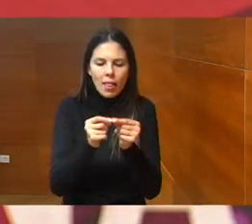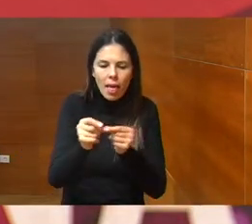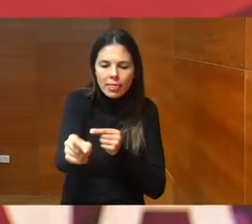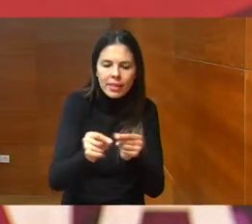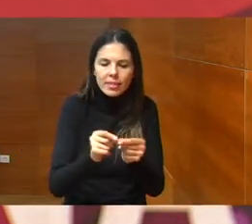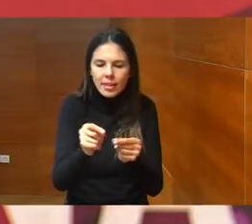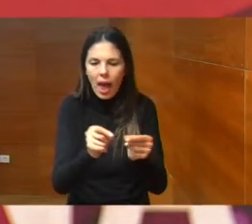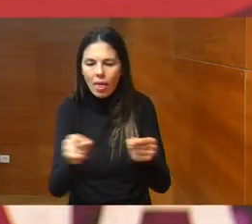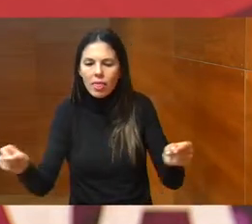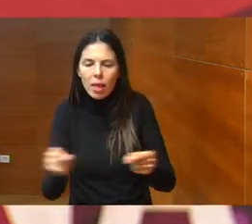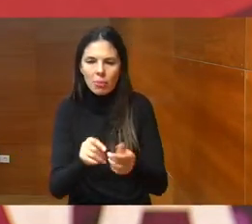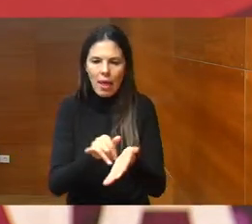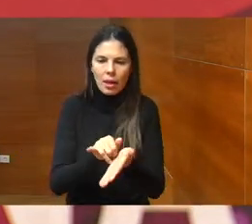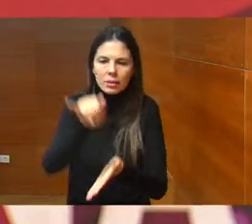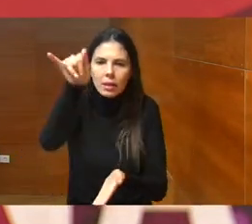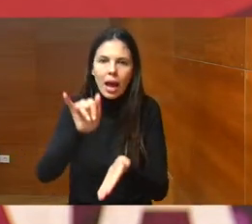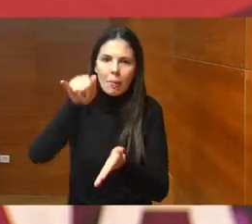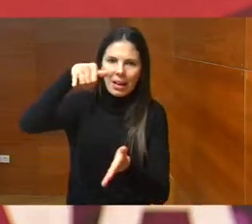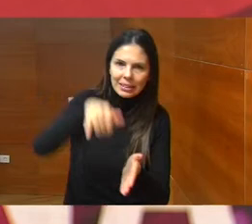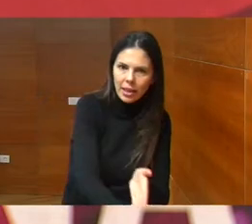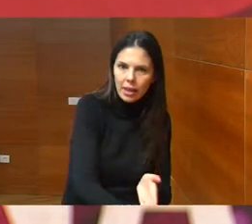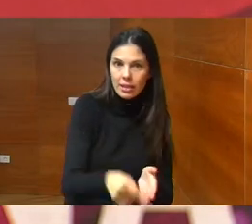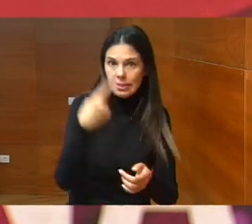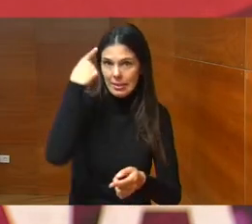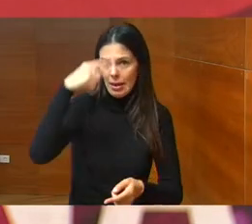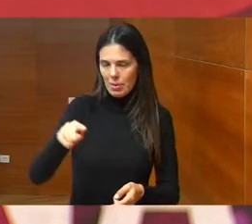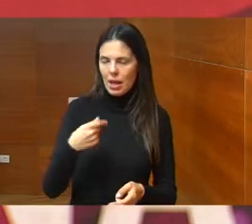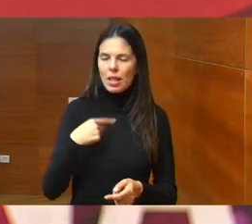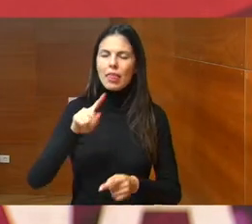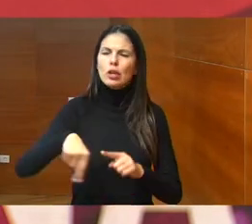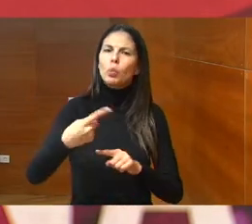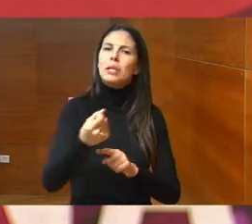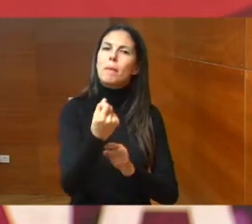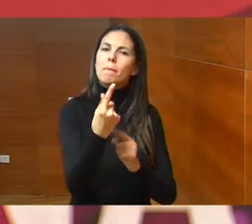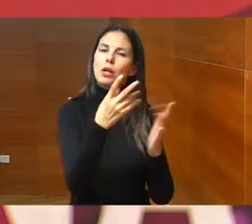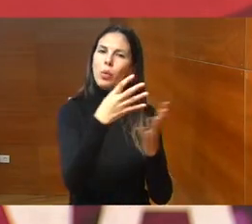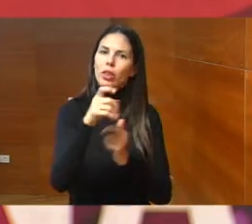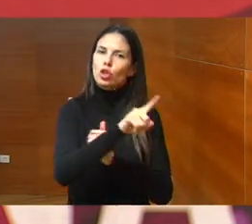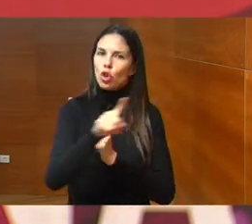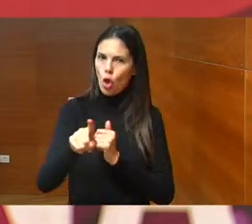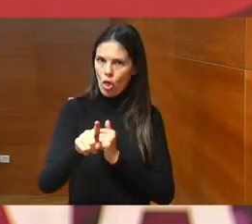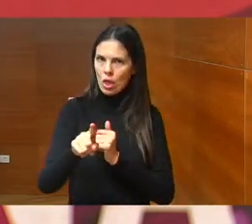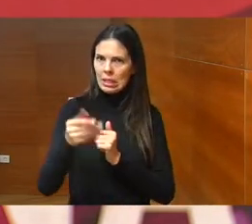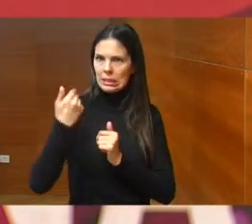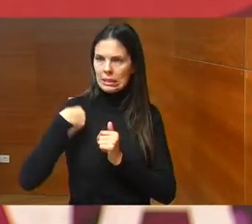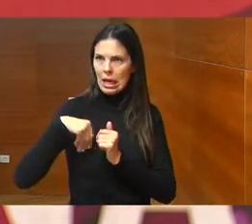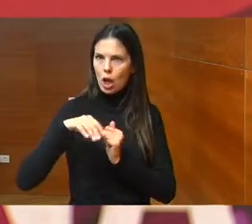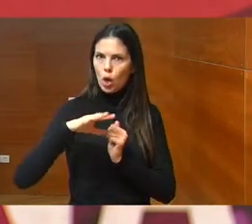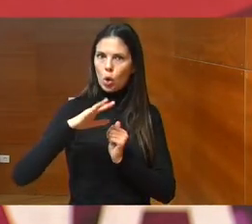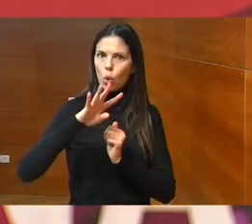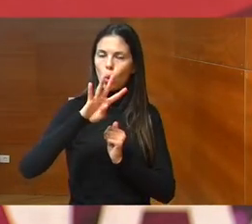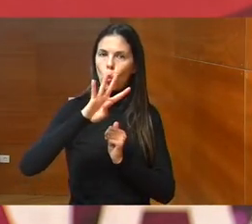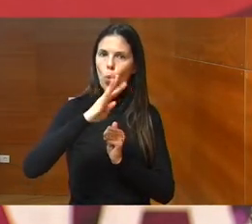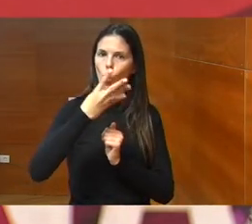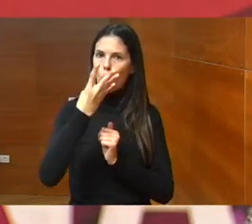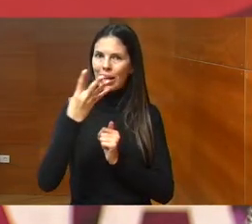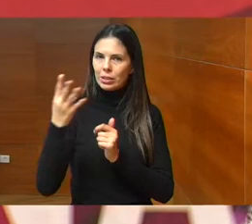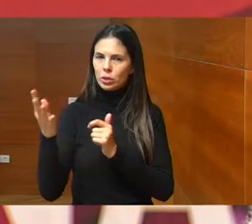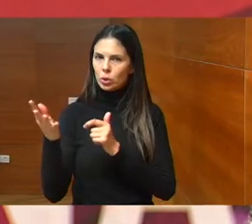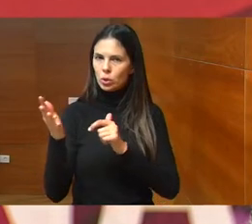distancia y tal Bueno pero después hice 1911 se ha en cuatro vientos se